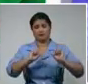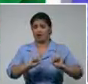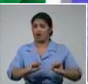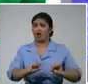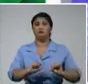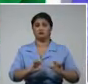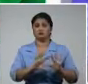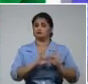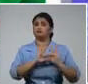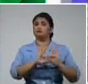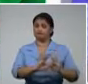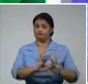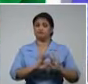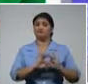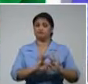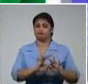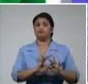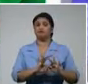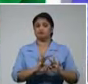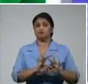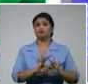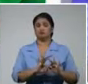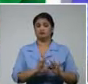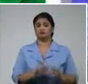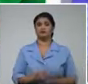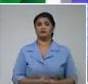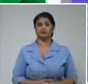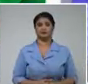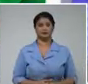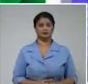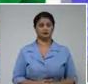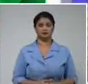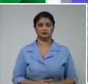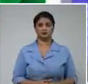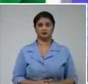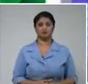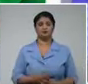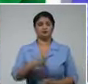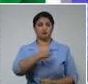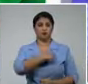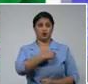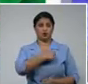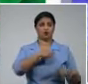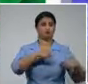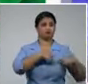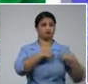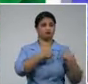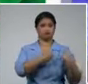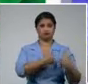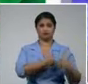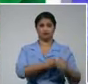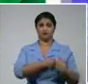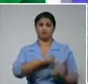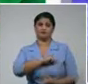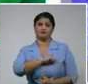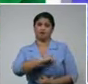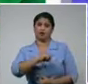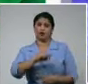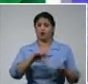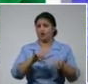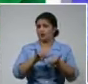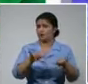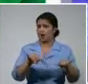y lamentablemente en un momento determinado hace una parada cardíaca de la cual no fue posible